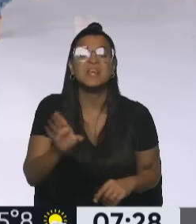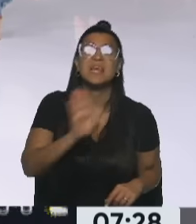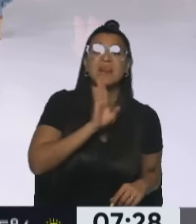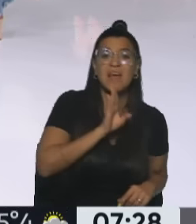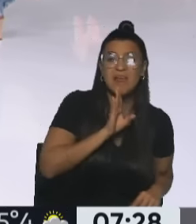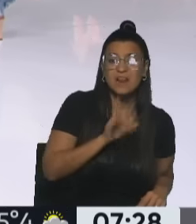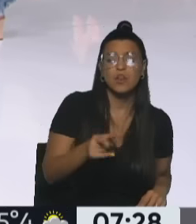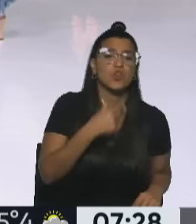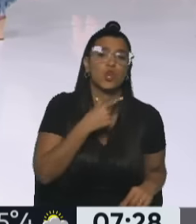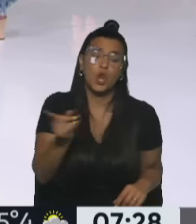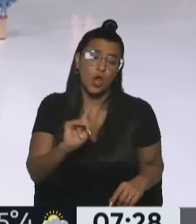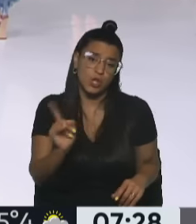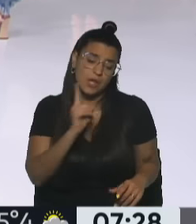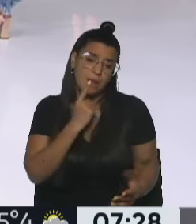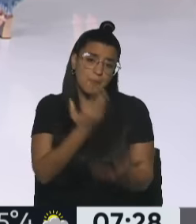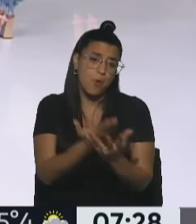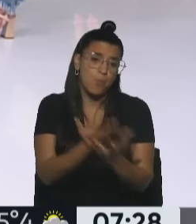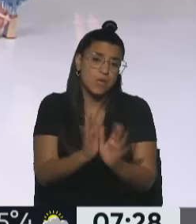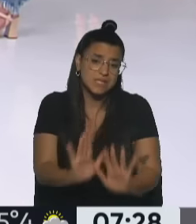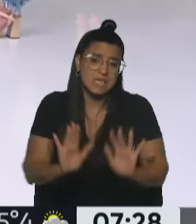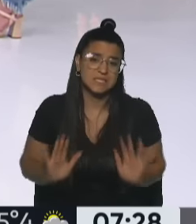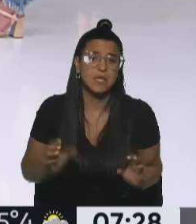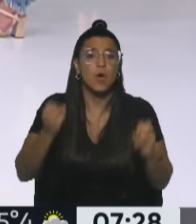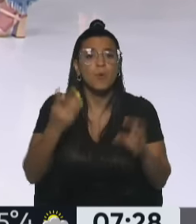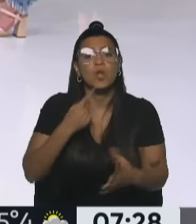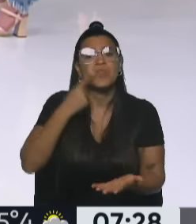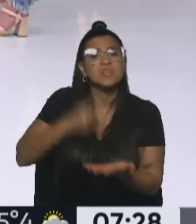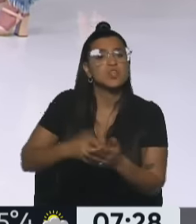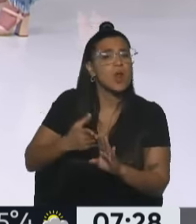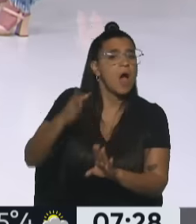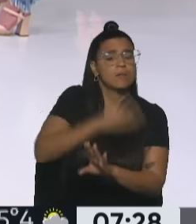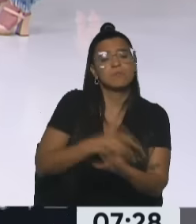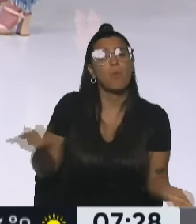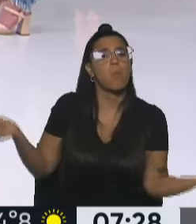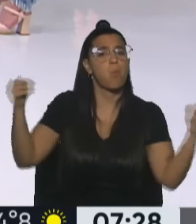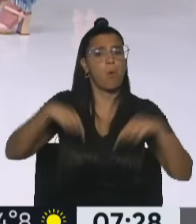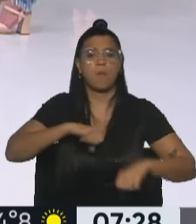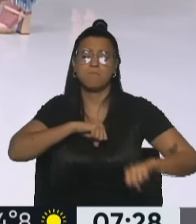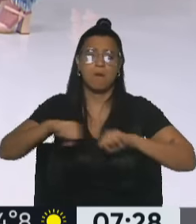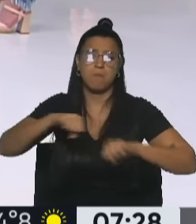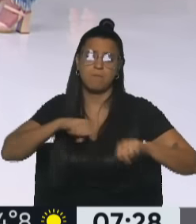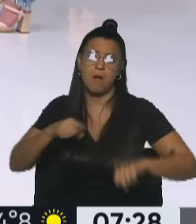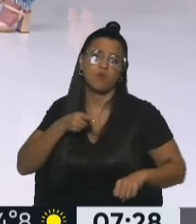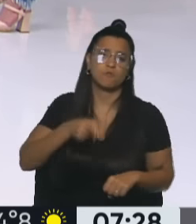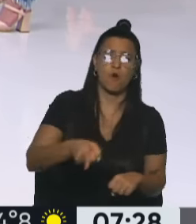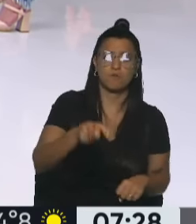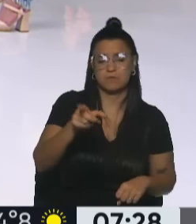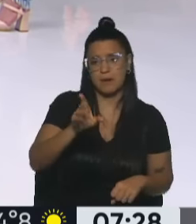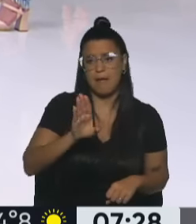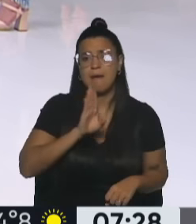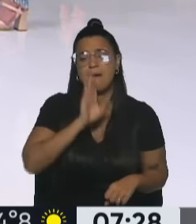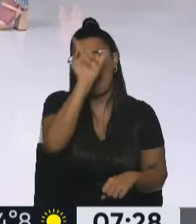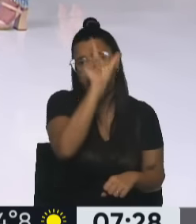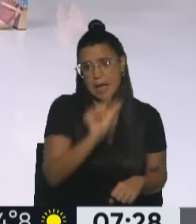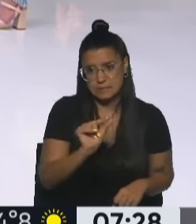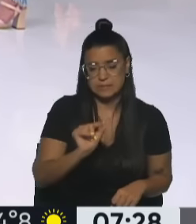Israel rechazó estas ofertas porque había tomado la decisión previa de reanudar su agresión criminal contra Gaza. Esto es un